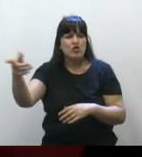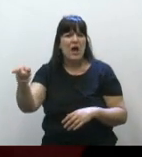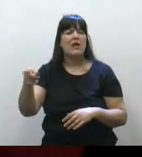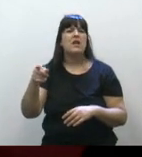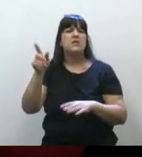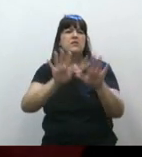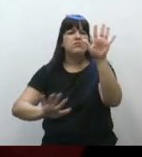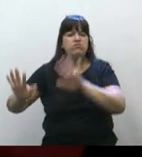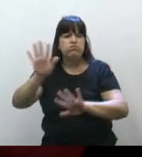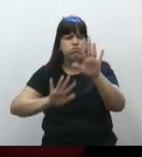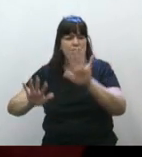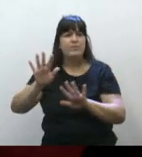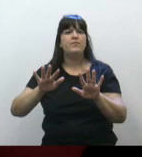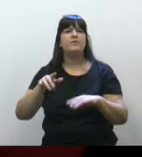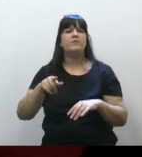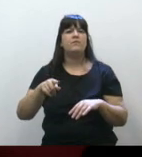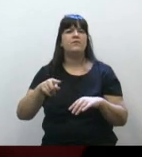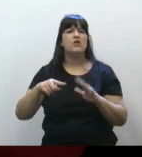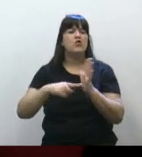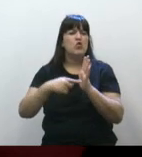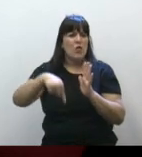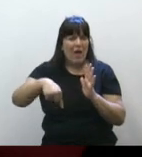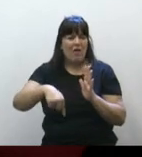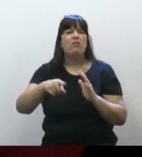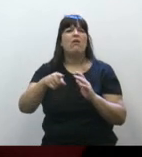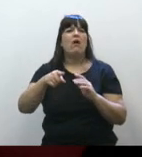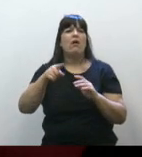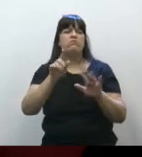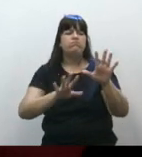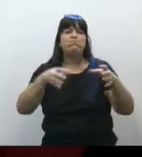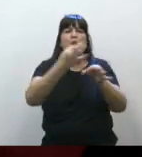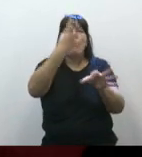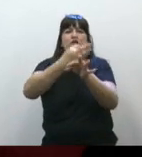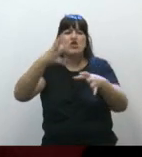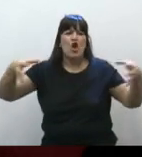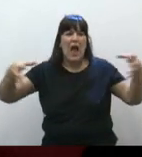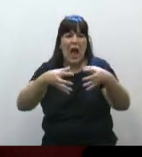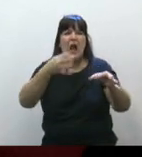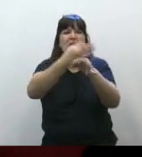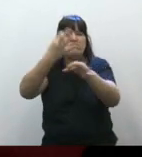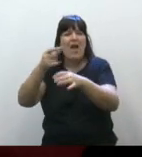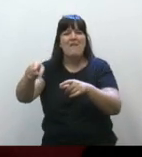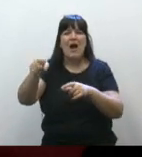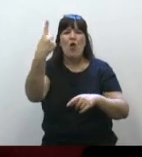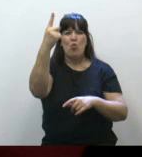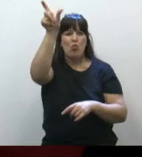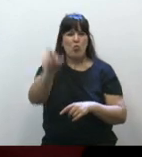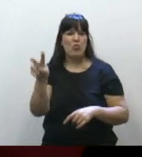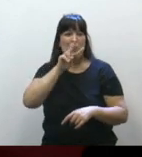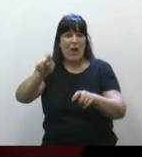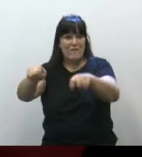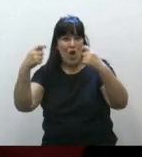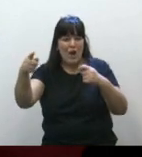armado un equipo interdisciplinario para evaluar el caso de la mujer violada la